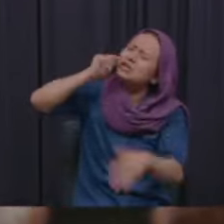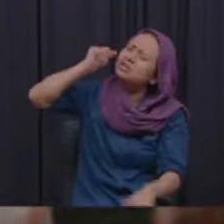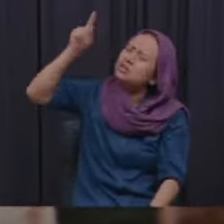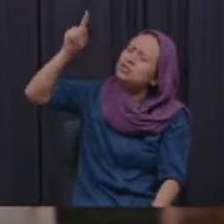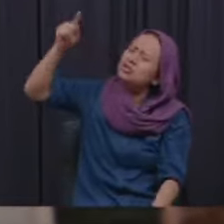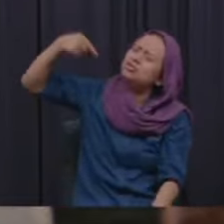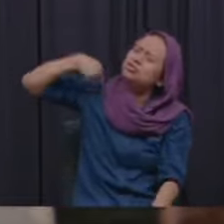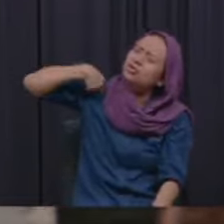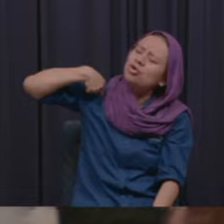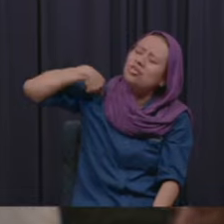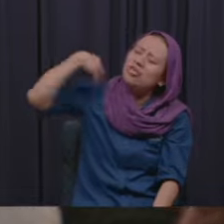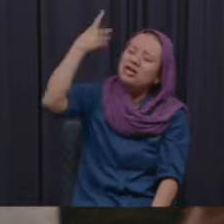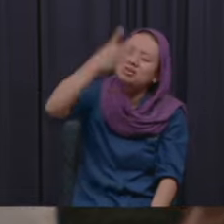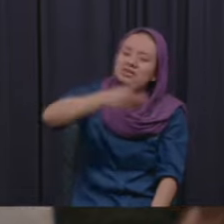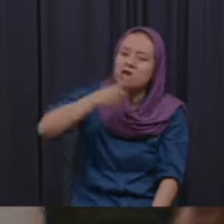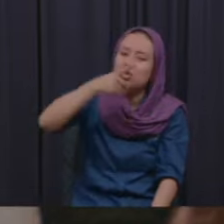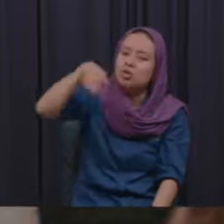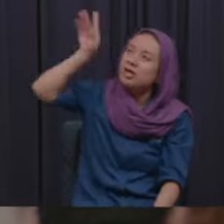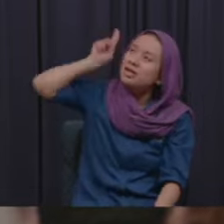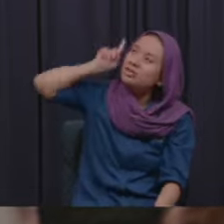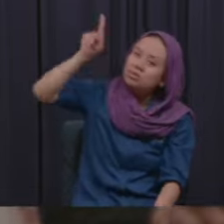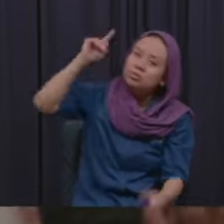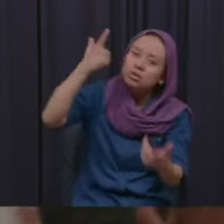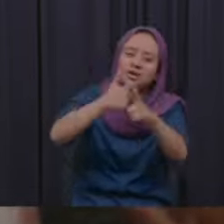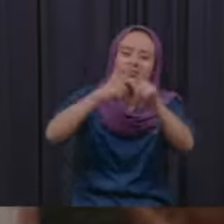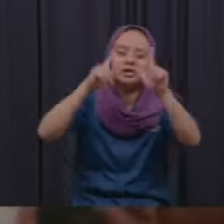Y sharaba candaraba ikia.